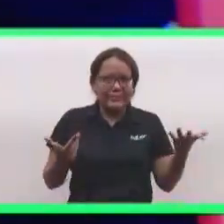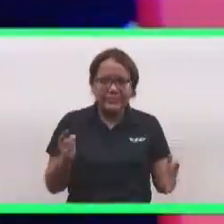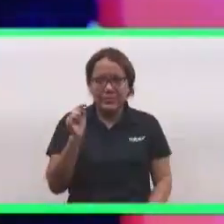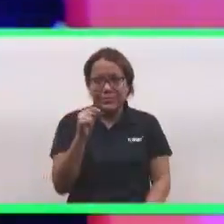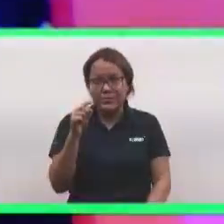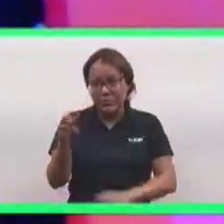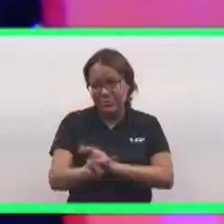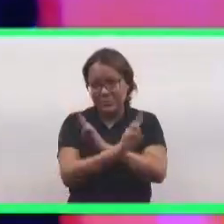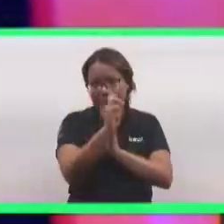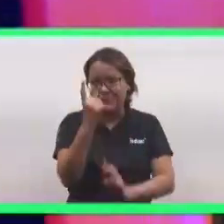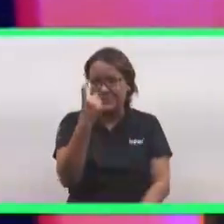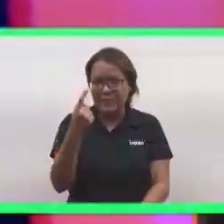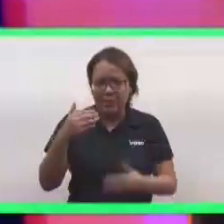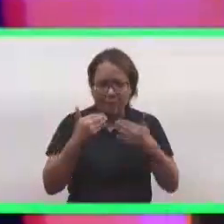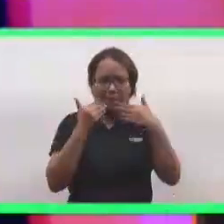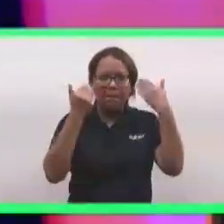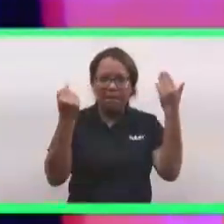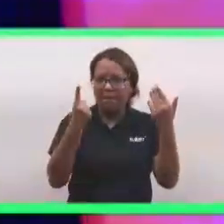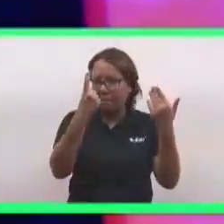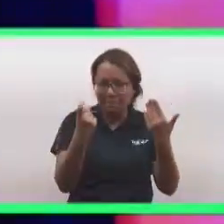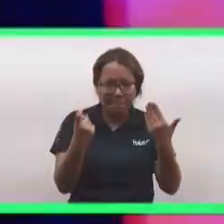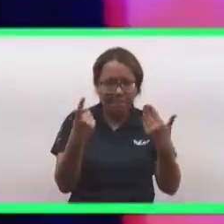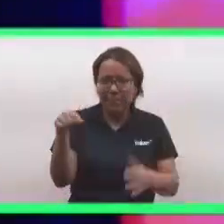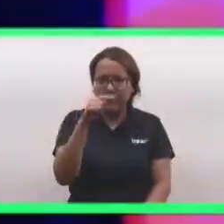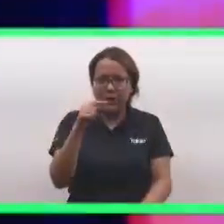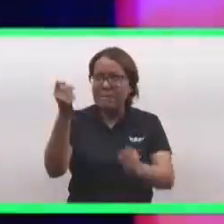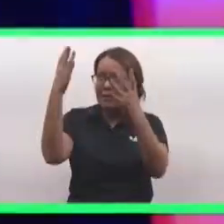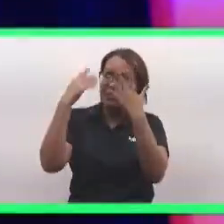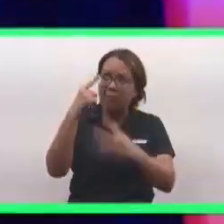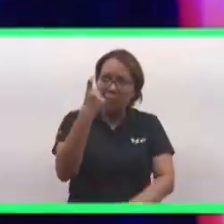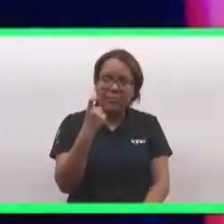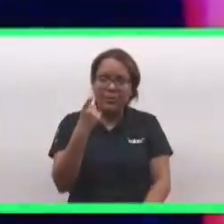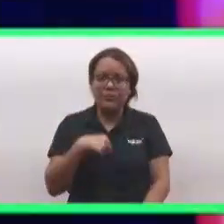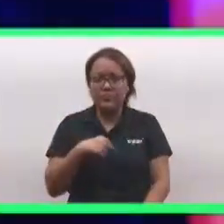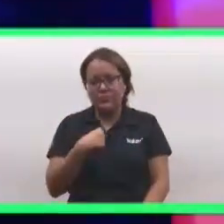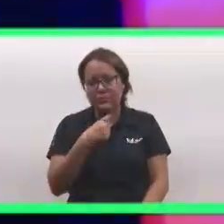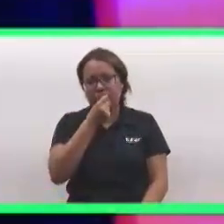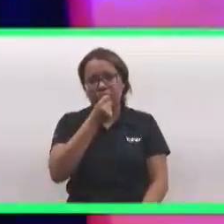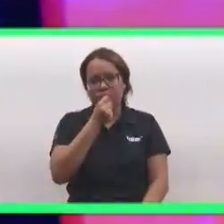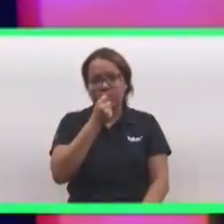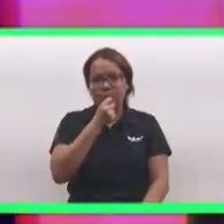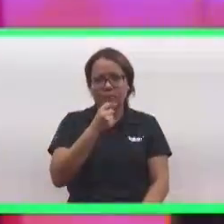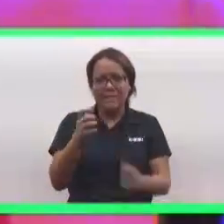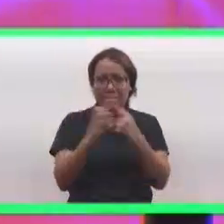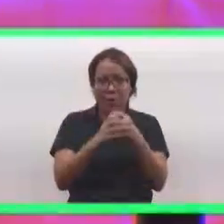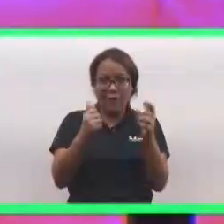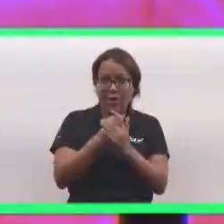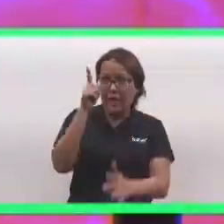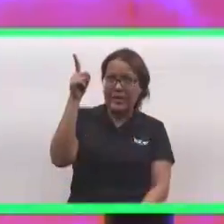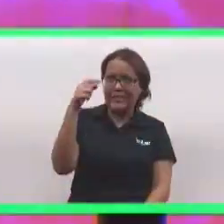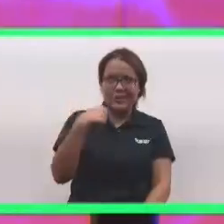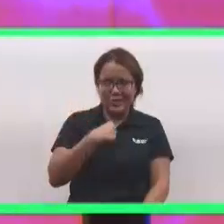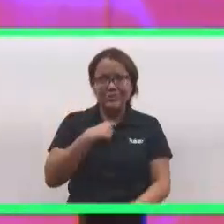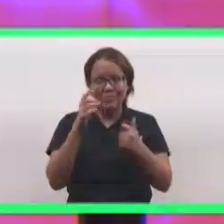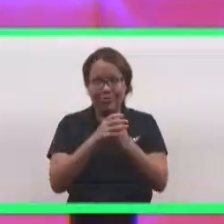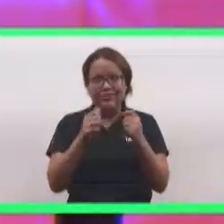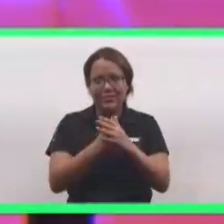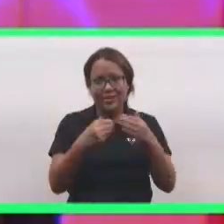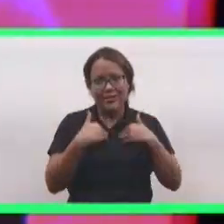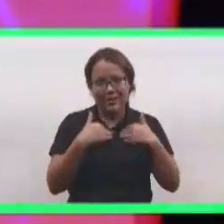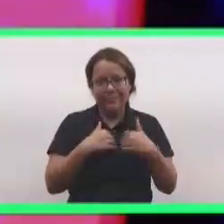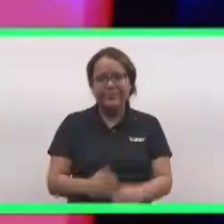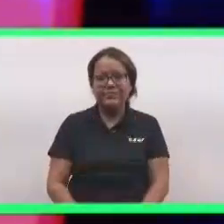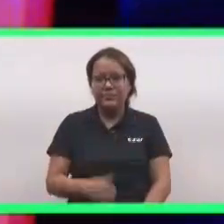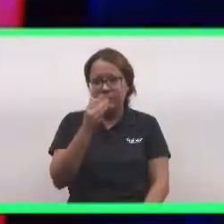si no está fluyendo ese gozo, si no está fluyendo esa bendición, aquí está la noticia. El problema no es Dios, el problema somos nosotros. Vamos a la